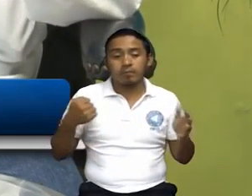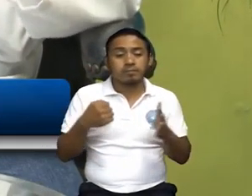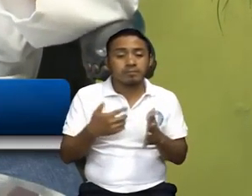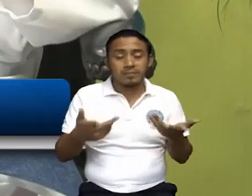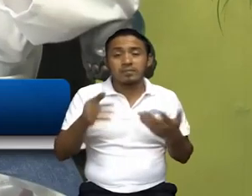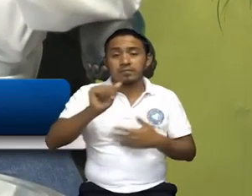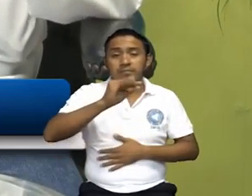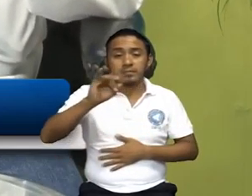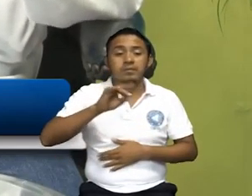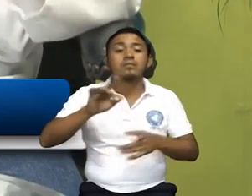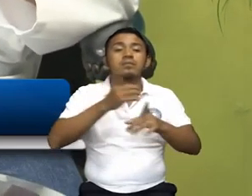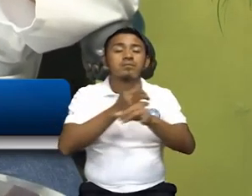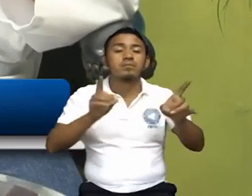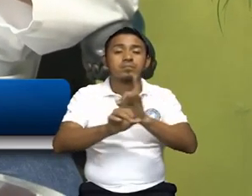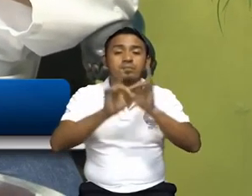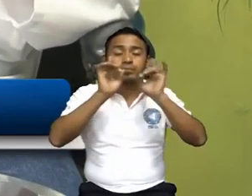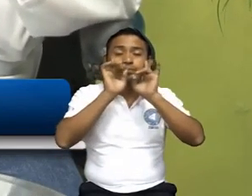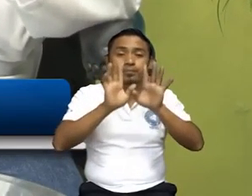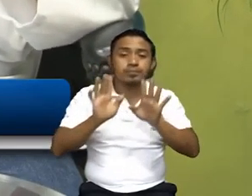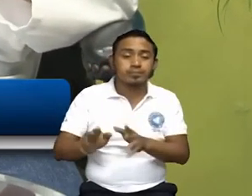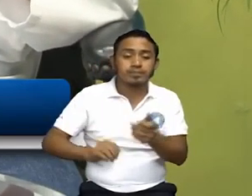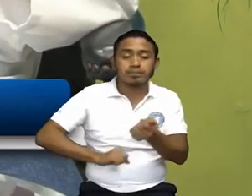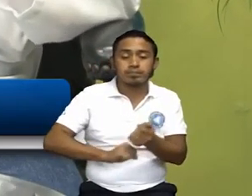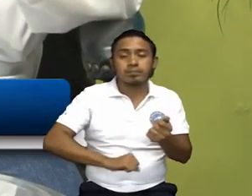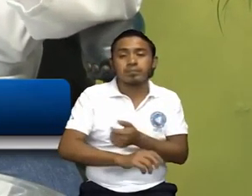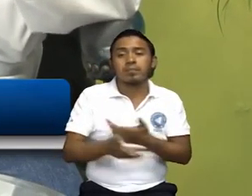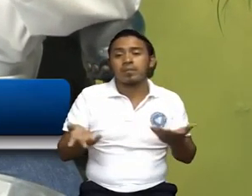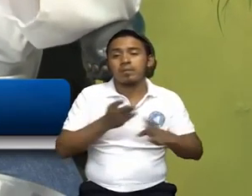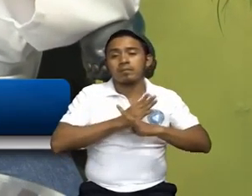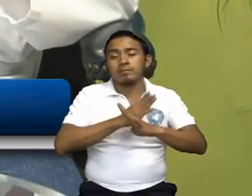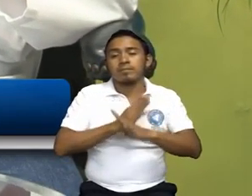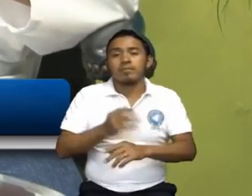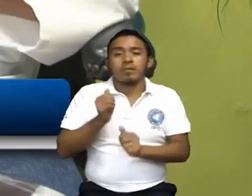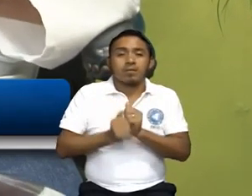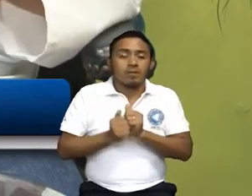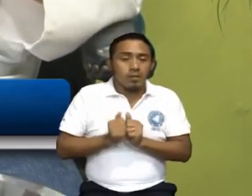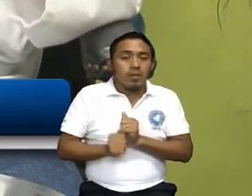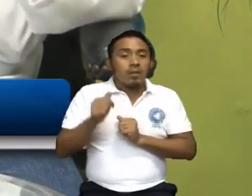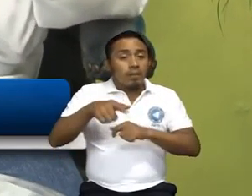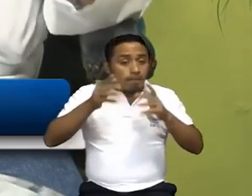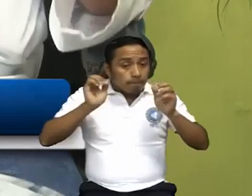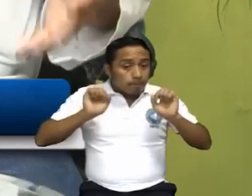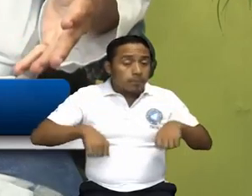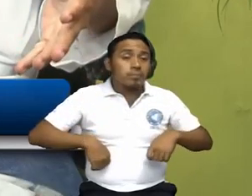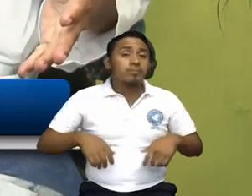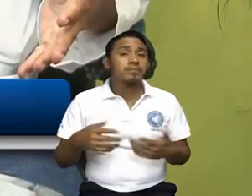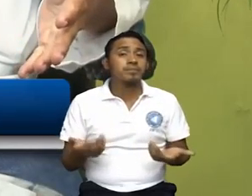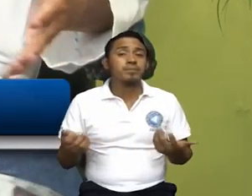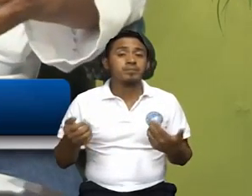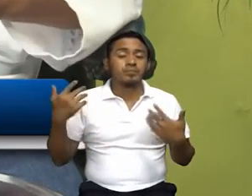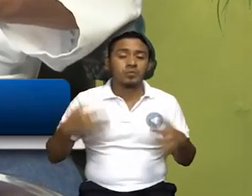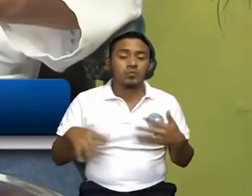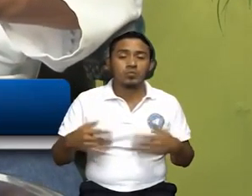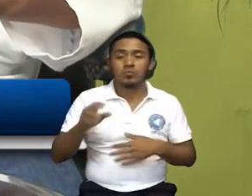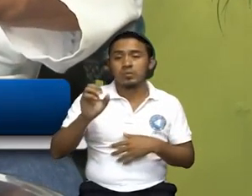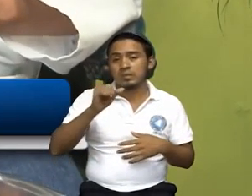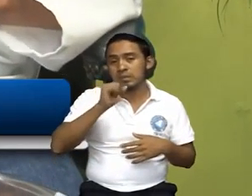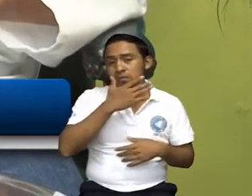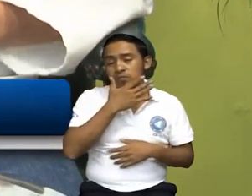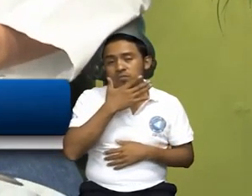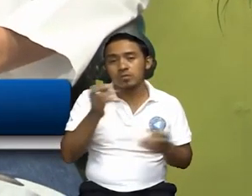que cuidarlo. Hay que darle tutela, hay que apoyarlo para evitar que ellos sufran este accidente, porque pueden sufrir lesiones severas, incluso la muerte,